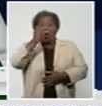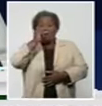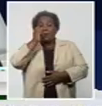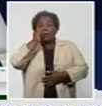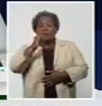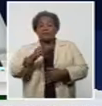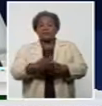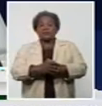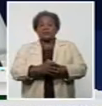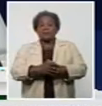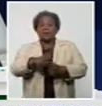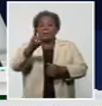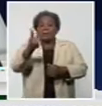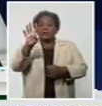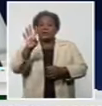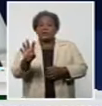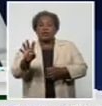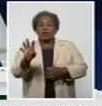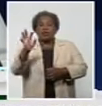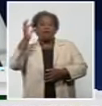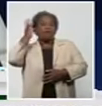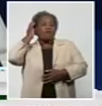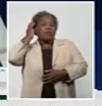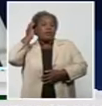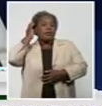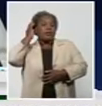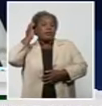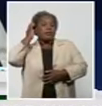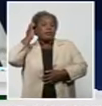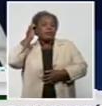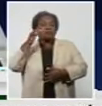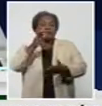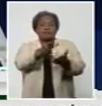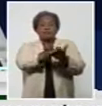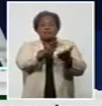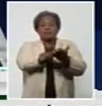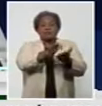y 24 del femenino y un acumulado del